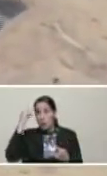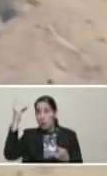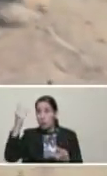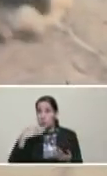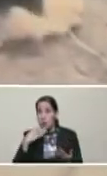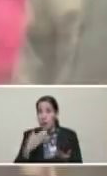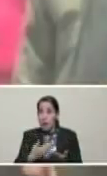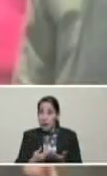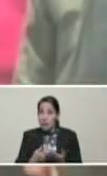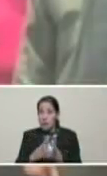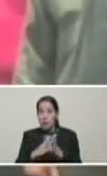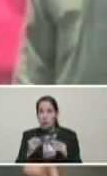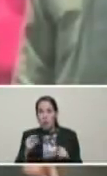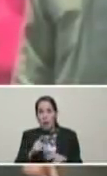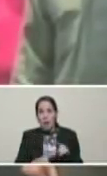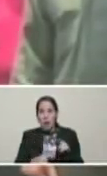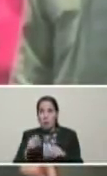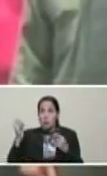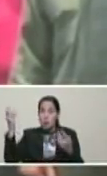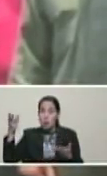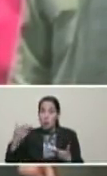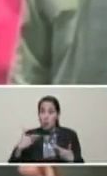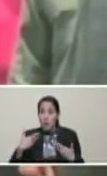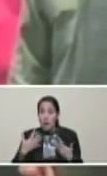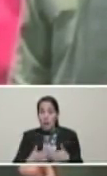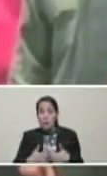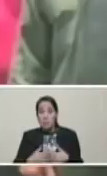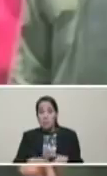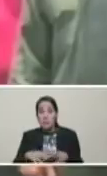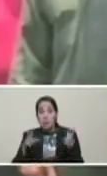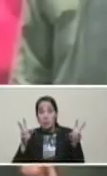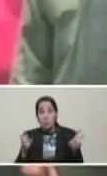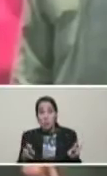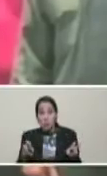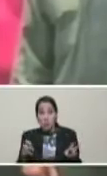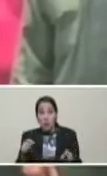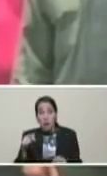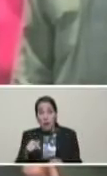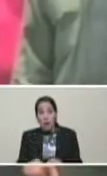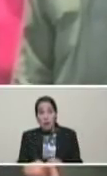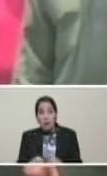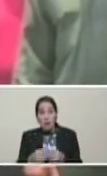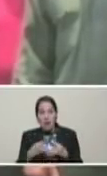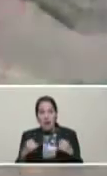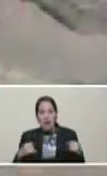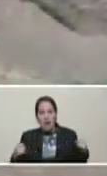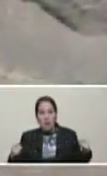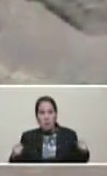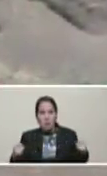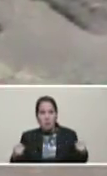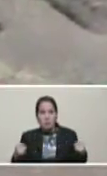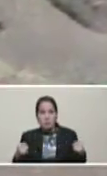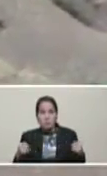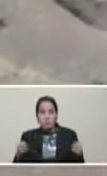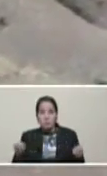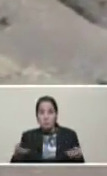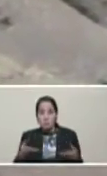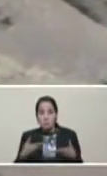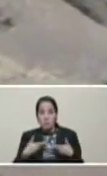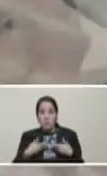todas las cosas que de esta compañía que va a arrancar nuevamente acá en el alambre que sirve para beneficio nuestra